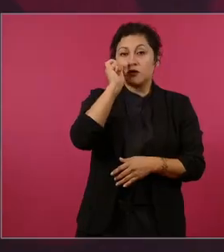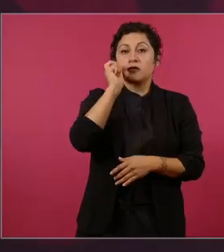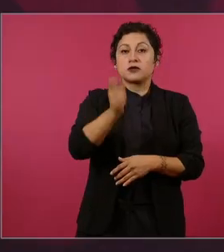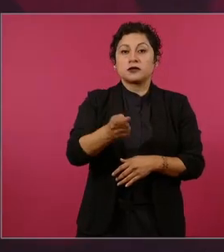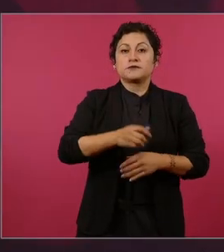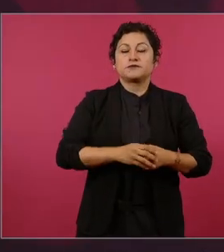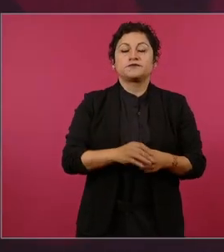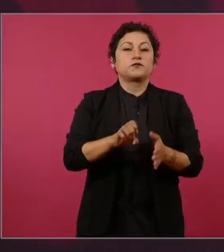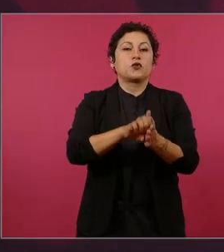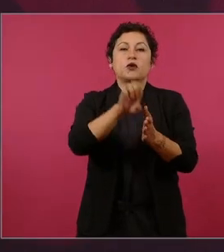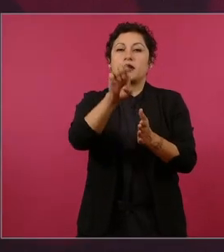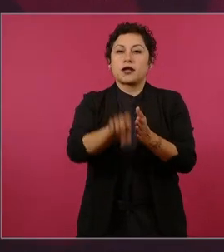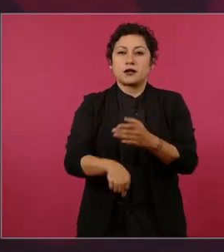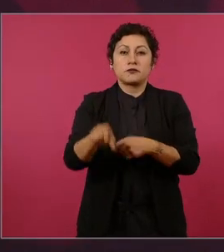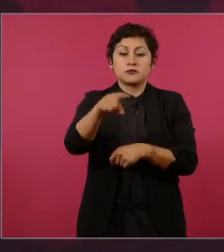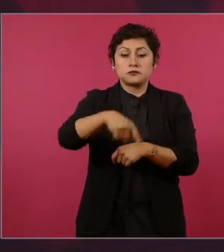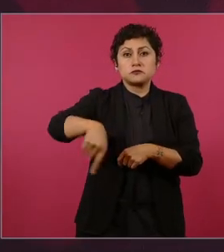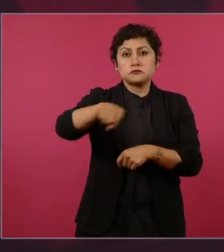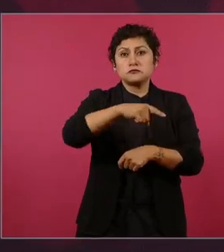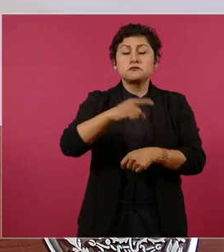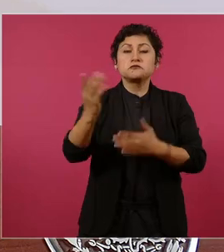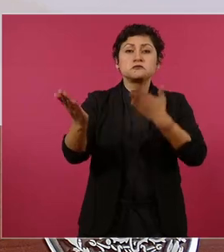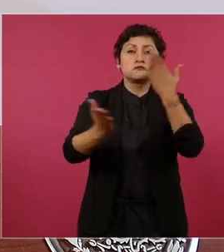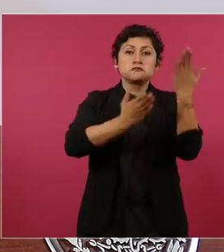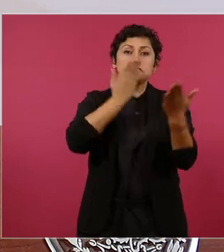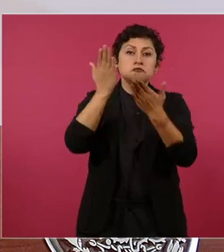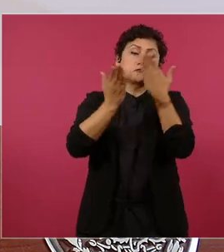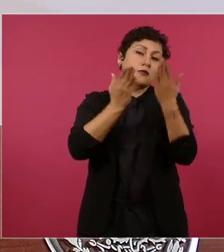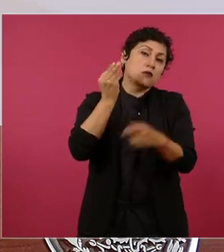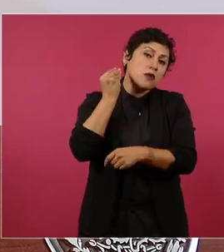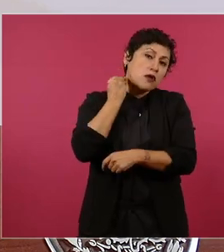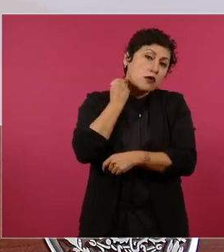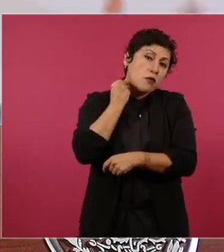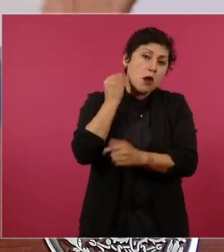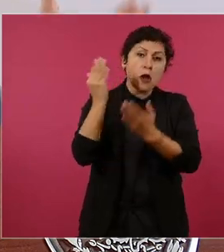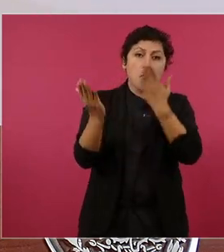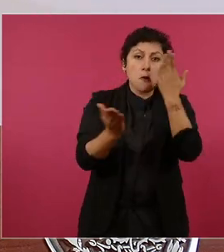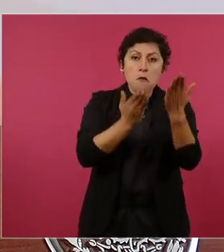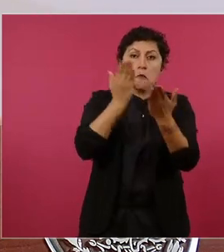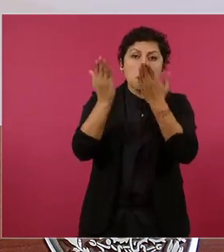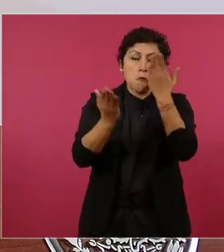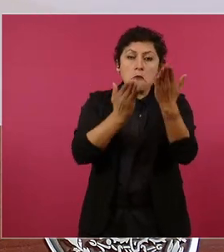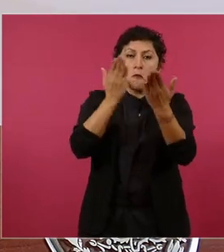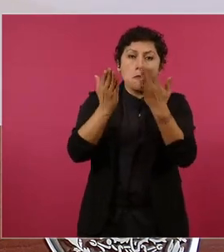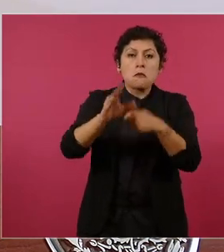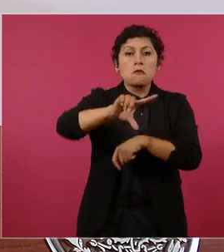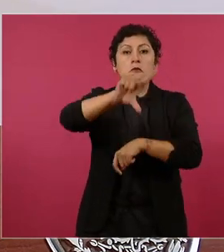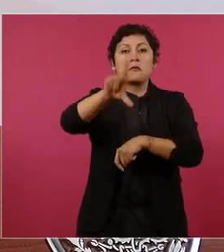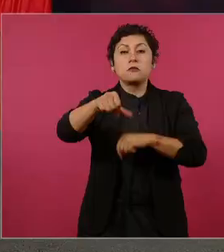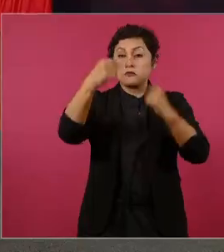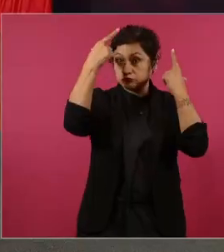se titula como abogado, sale